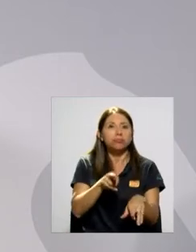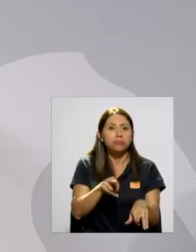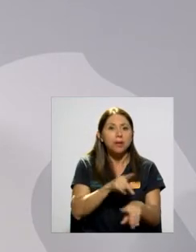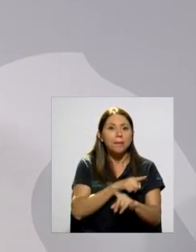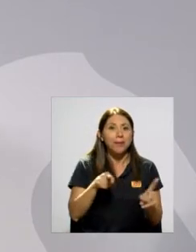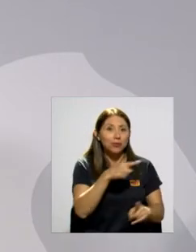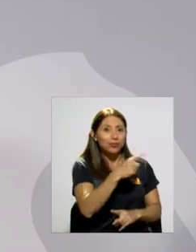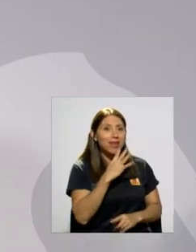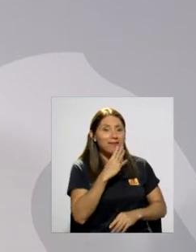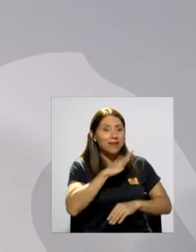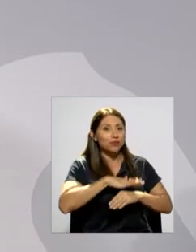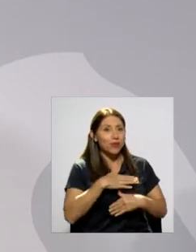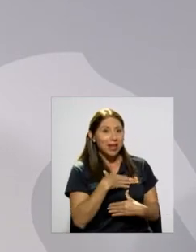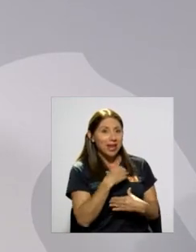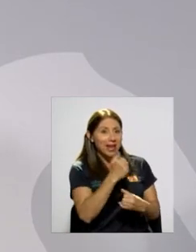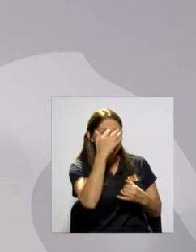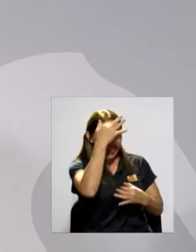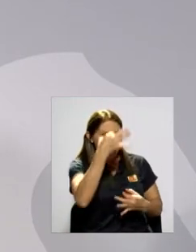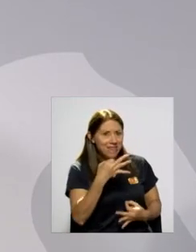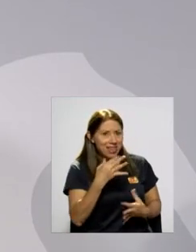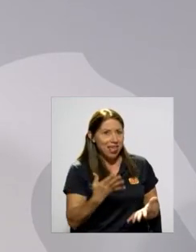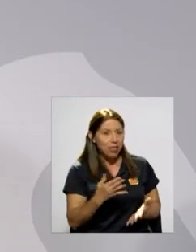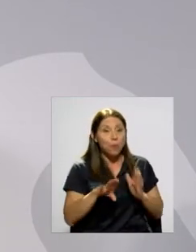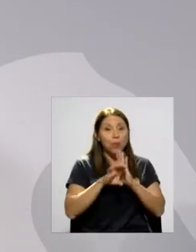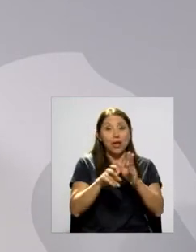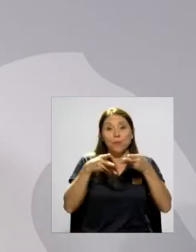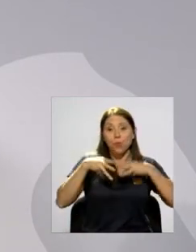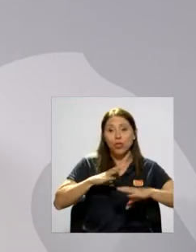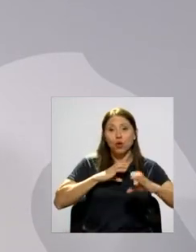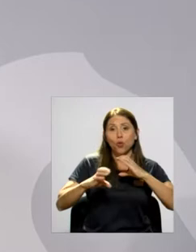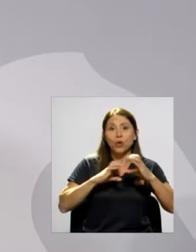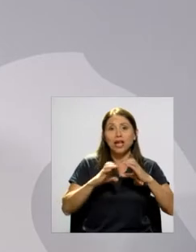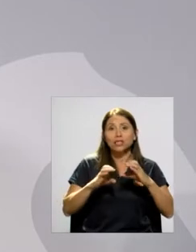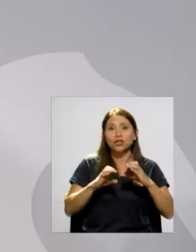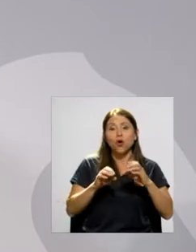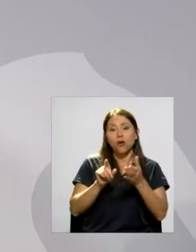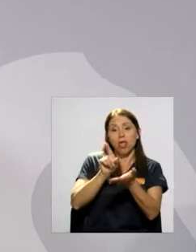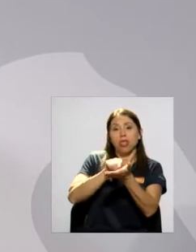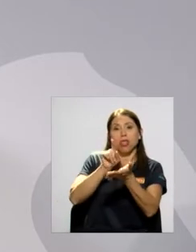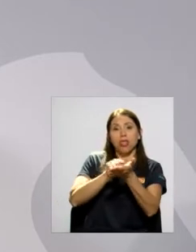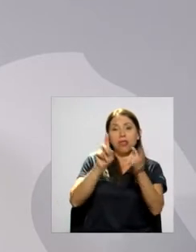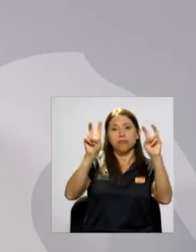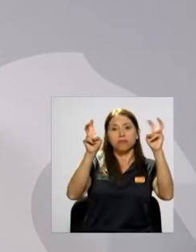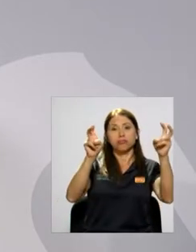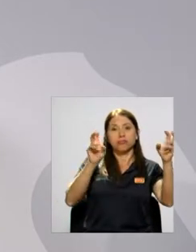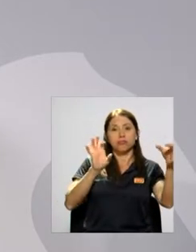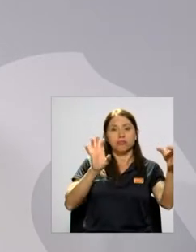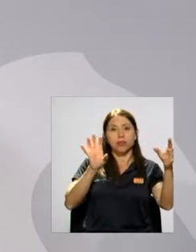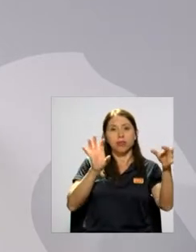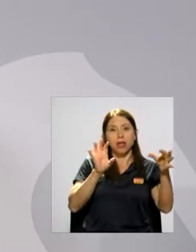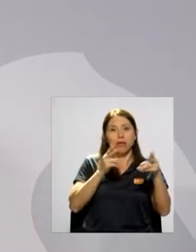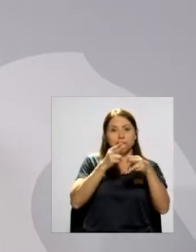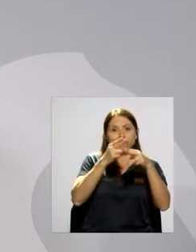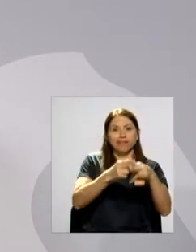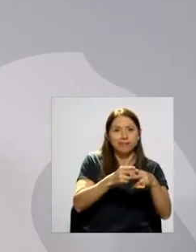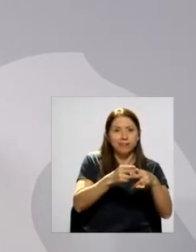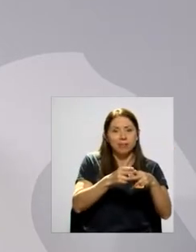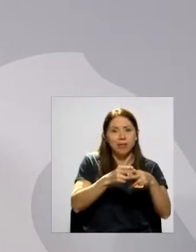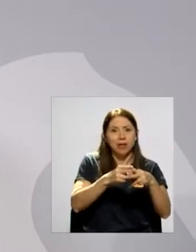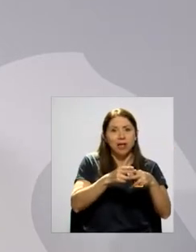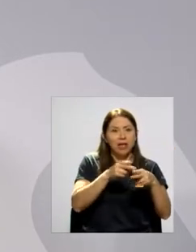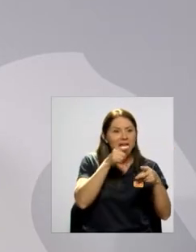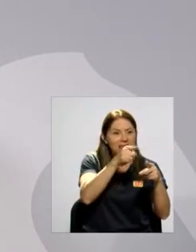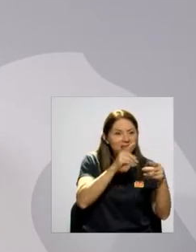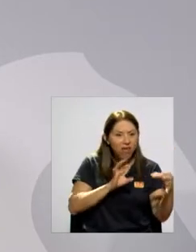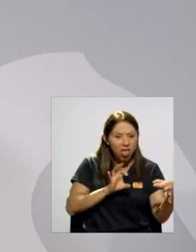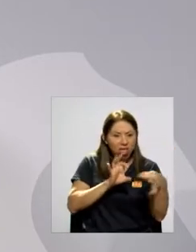Bueno, un medio puede publicar un titular engañoso que no tiene relación con el contenido, pero ya tenemos la réplica